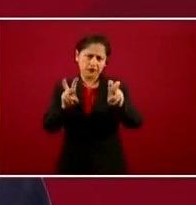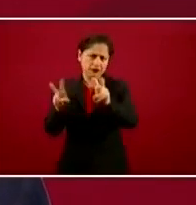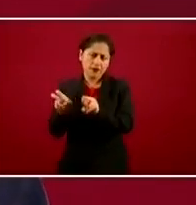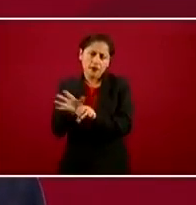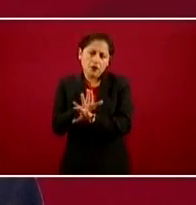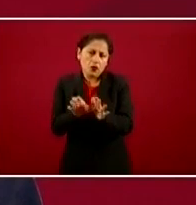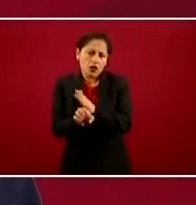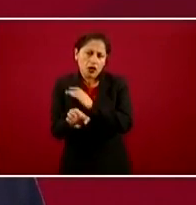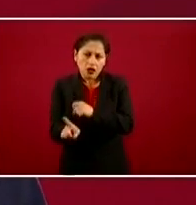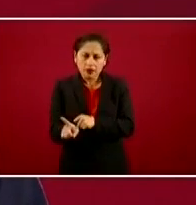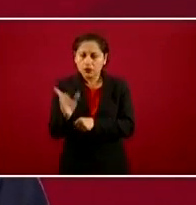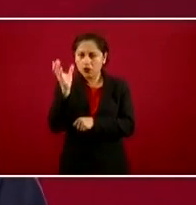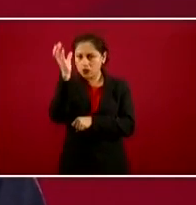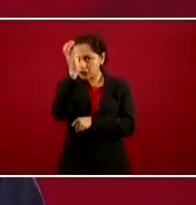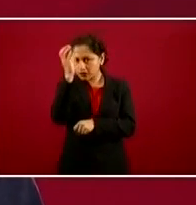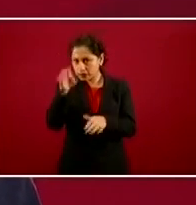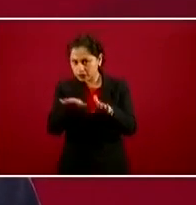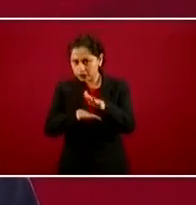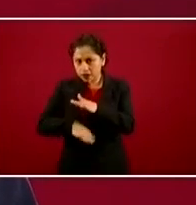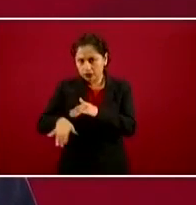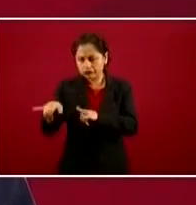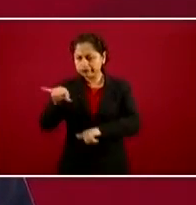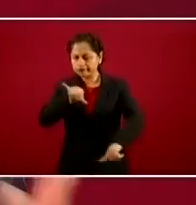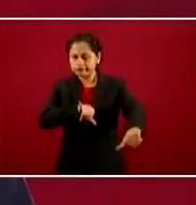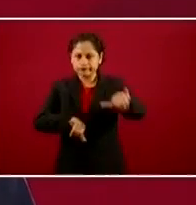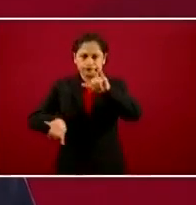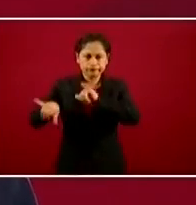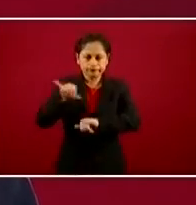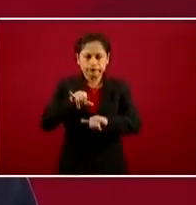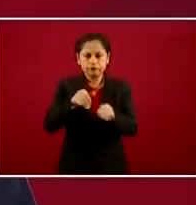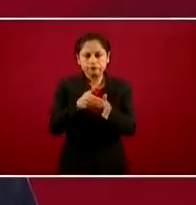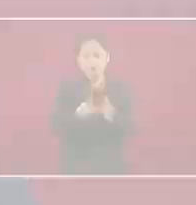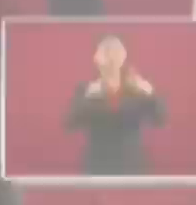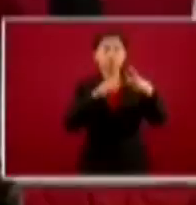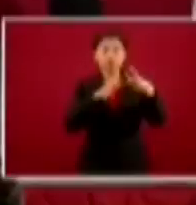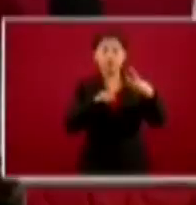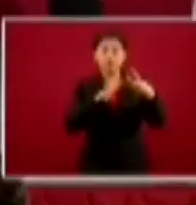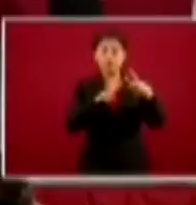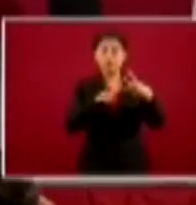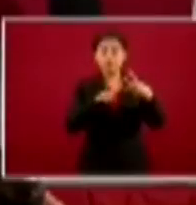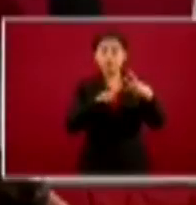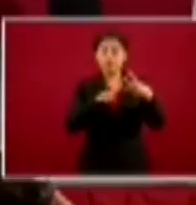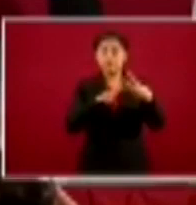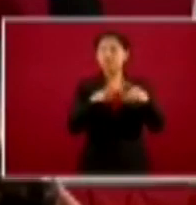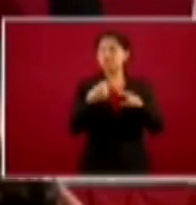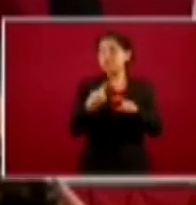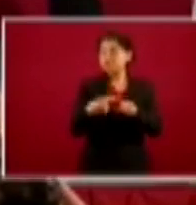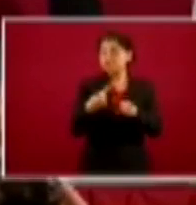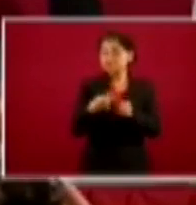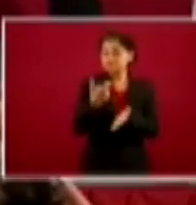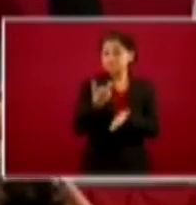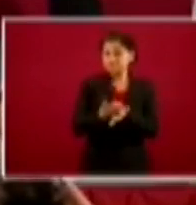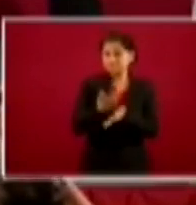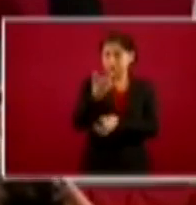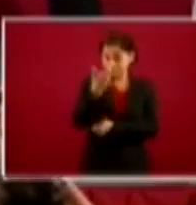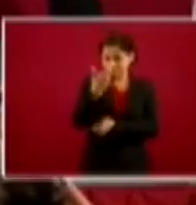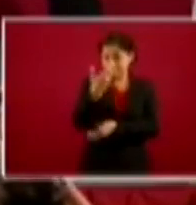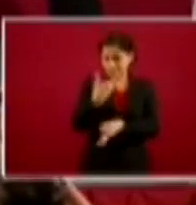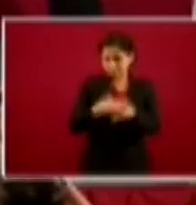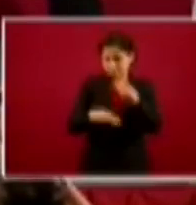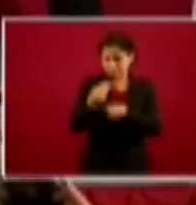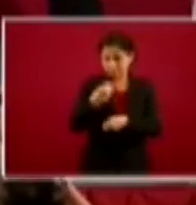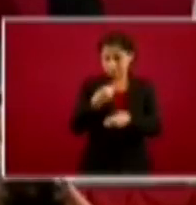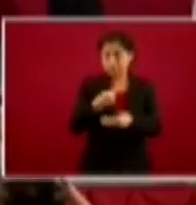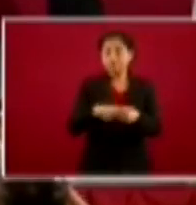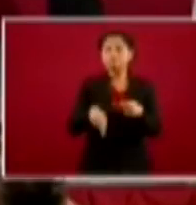son las ramas económicas esenciales cuyas empresas pueden operar el sector financiero el